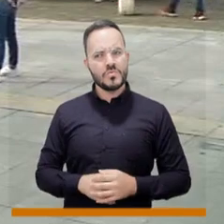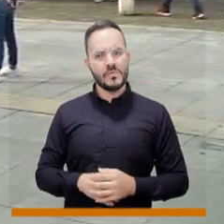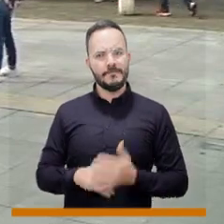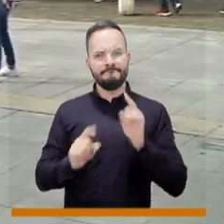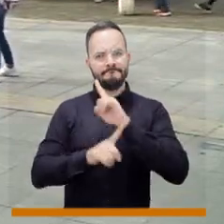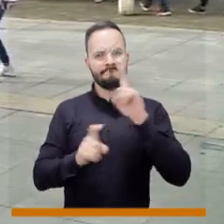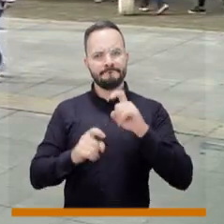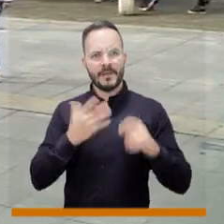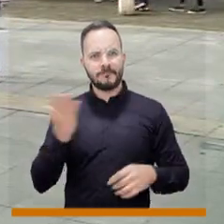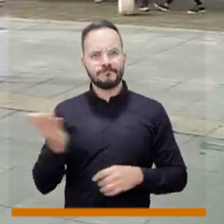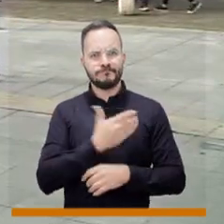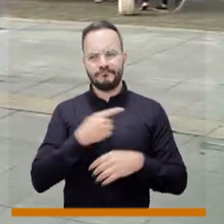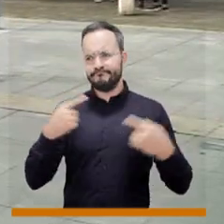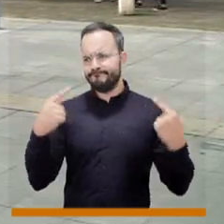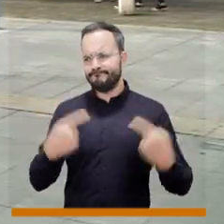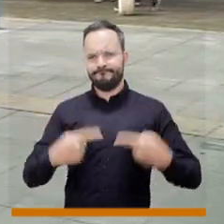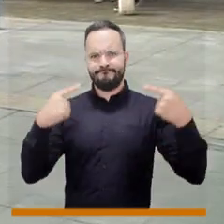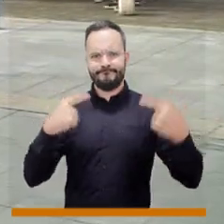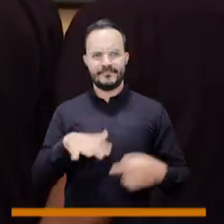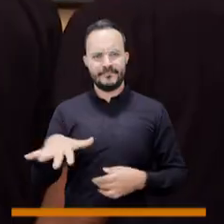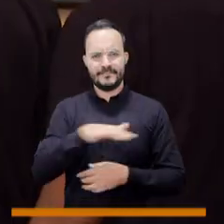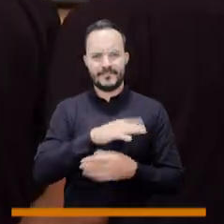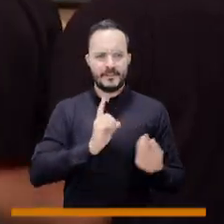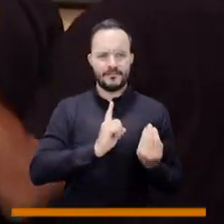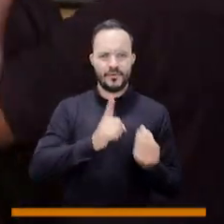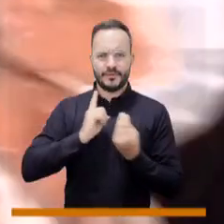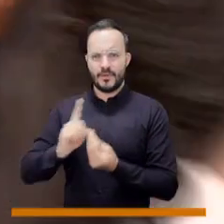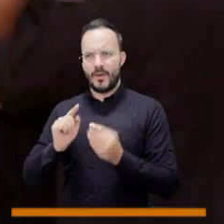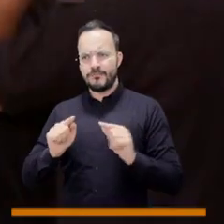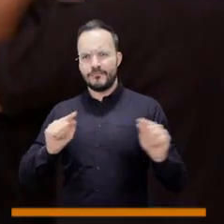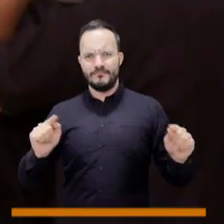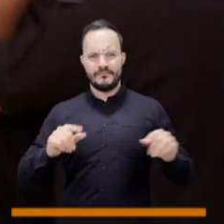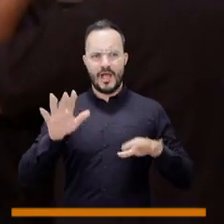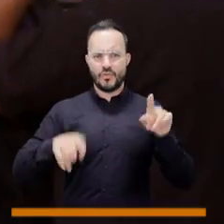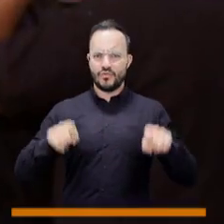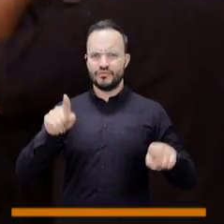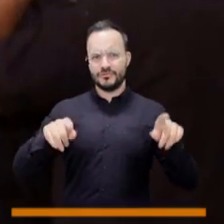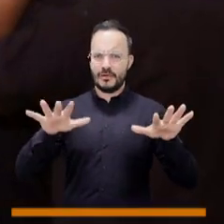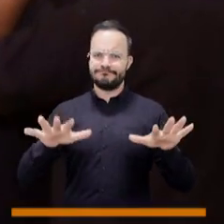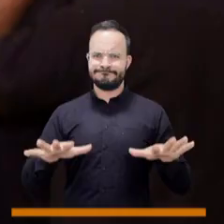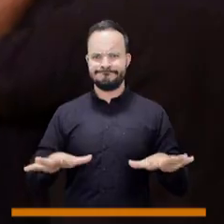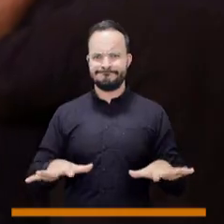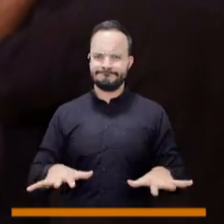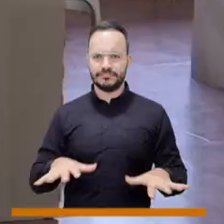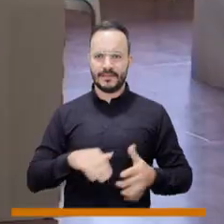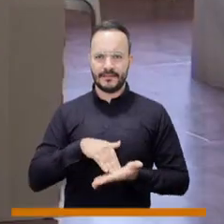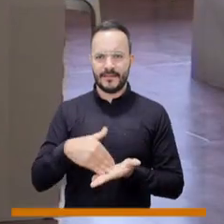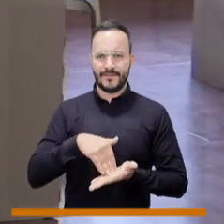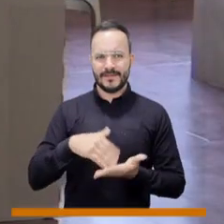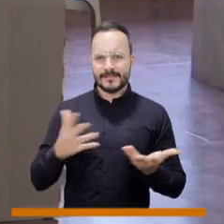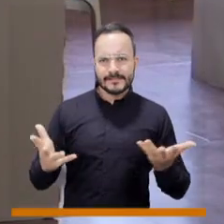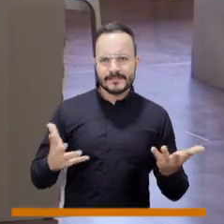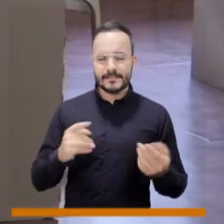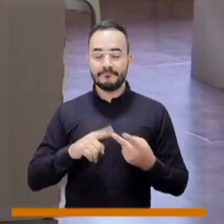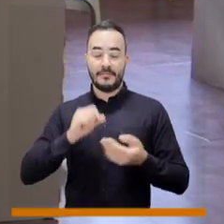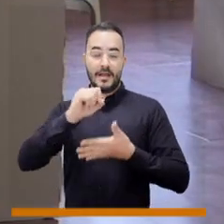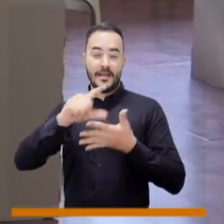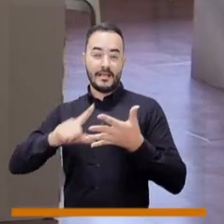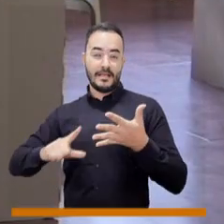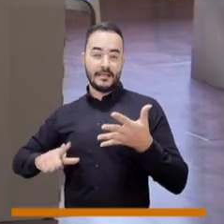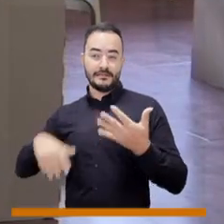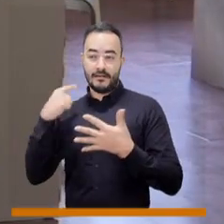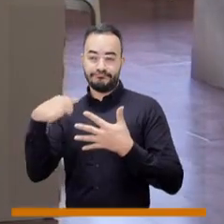esta coyuntura que estamos viviendo con unos partidos que se encuentran debilitados, con una gran cantidad de listas que nos